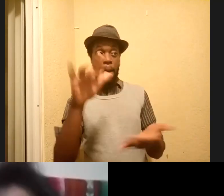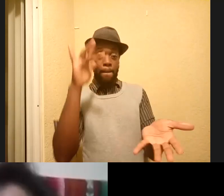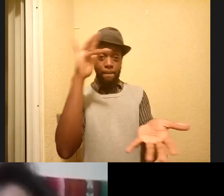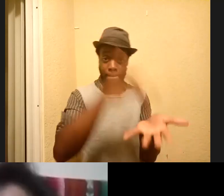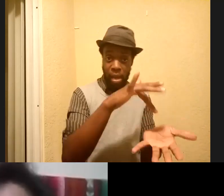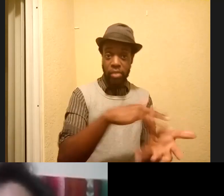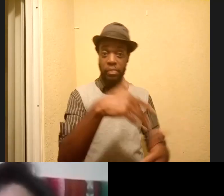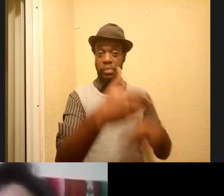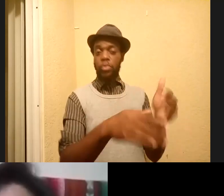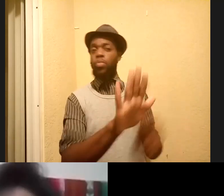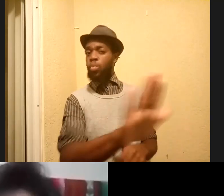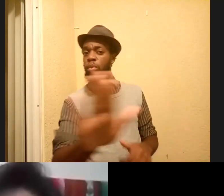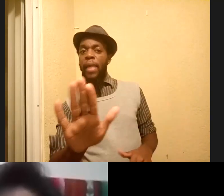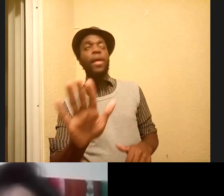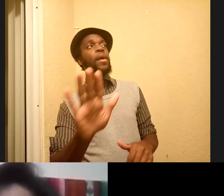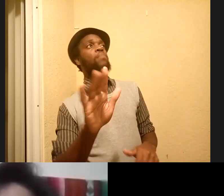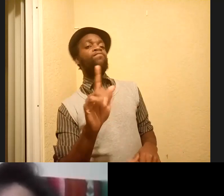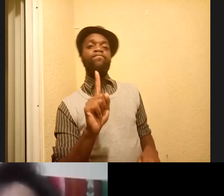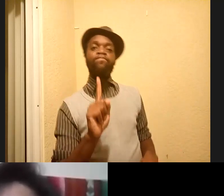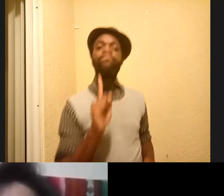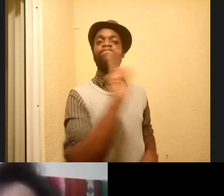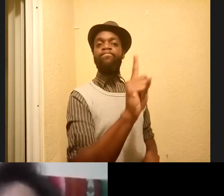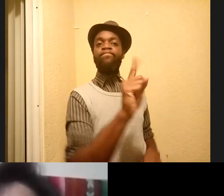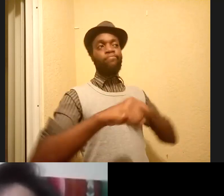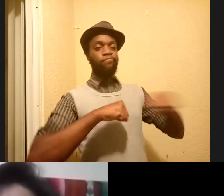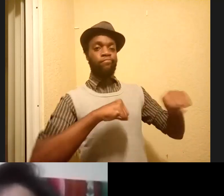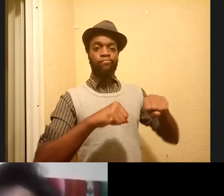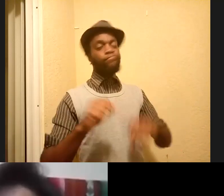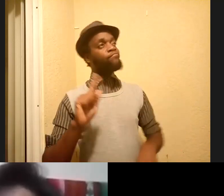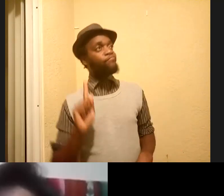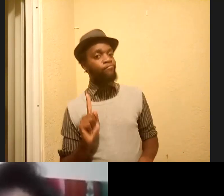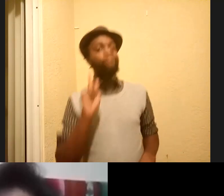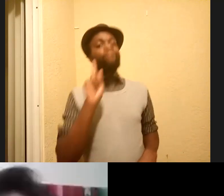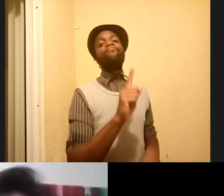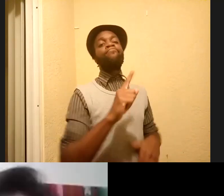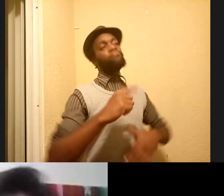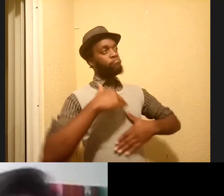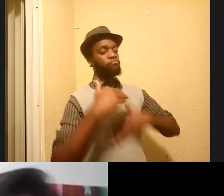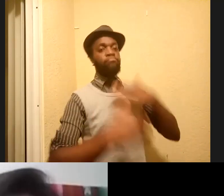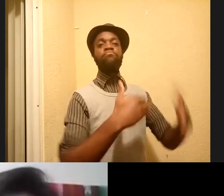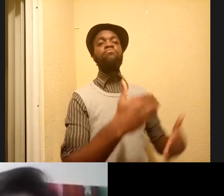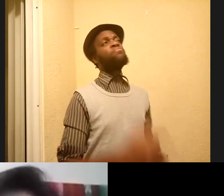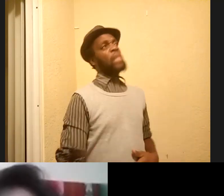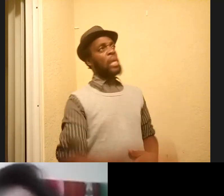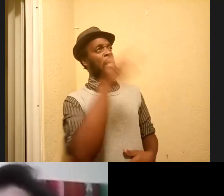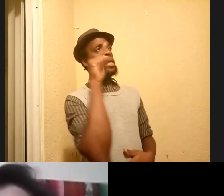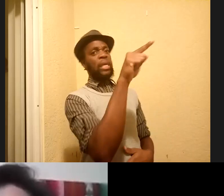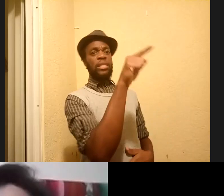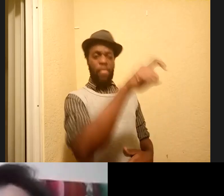voceros, siendo activistas en aquello que debe cumplirse, es muy